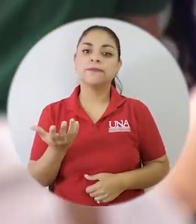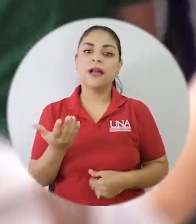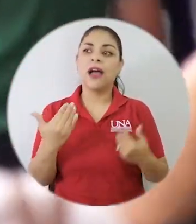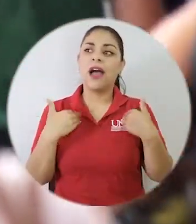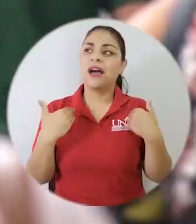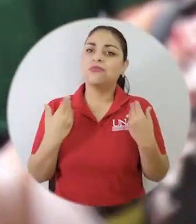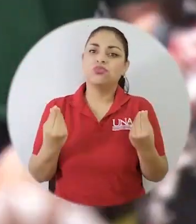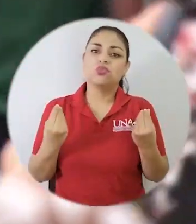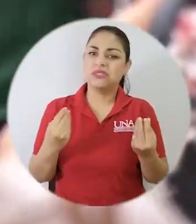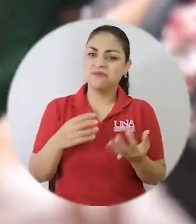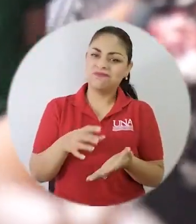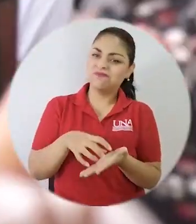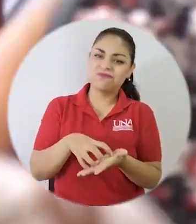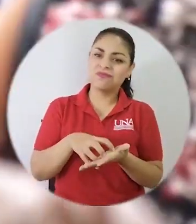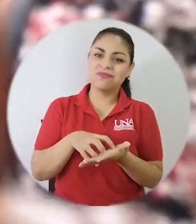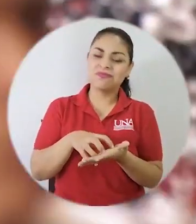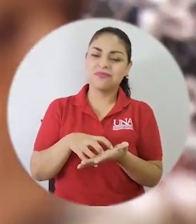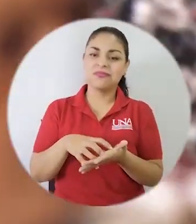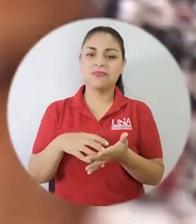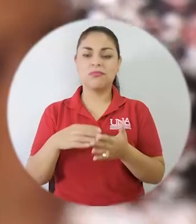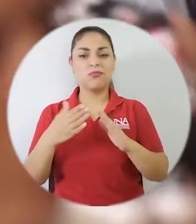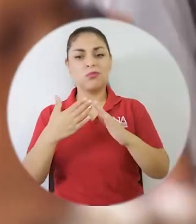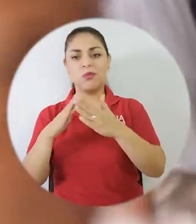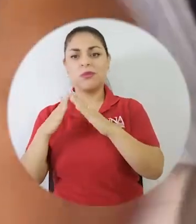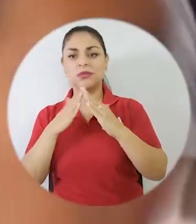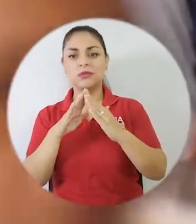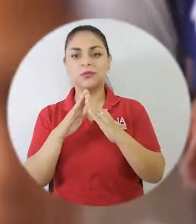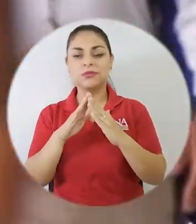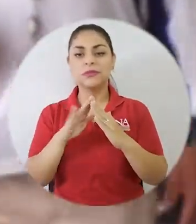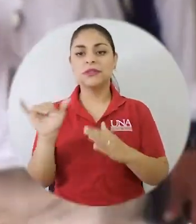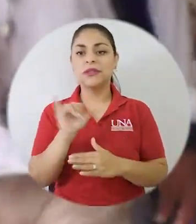generan, digamos, una gran incertidumbre